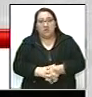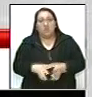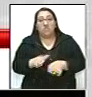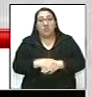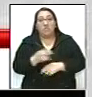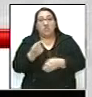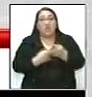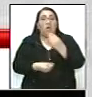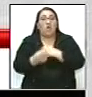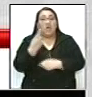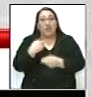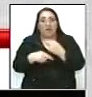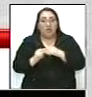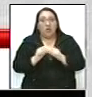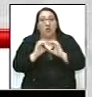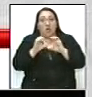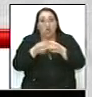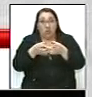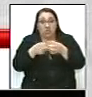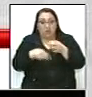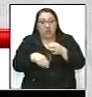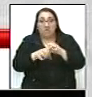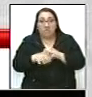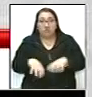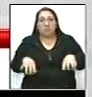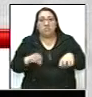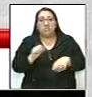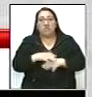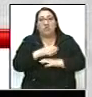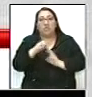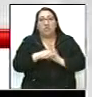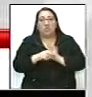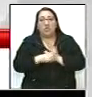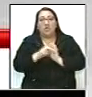sistema bicameral planteado a través del proyecto de ley